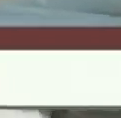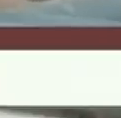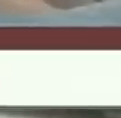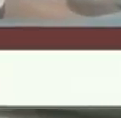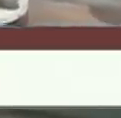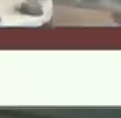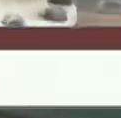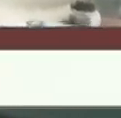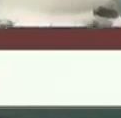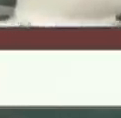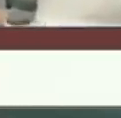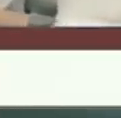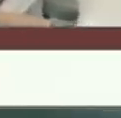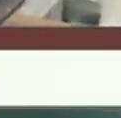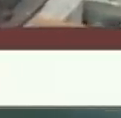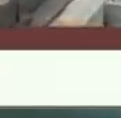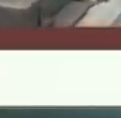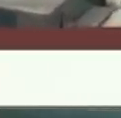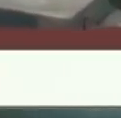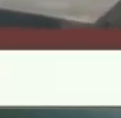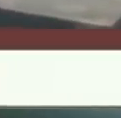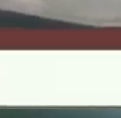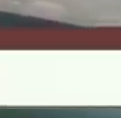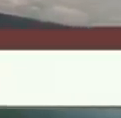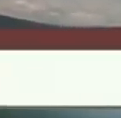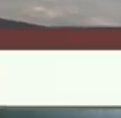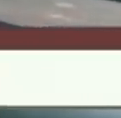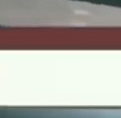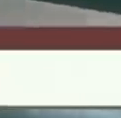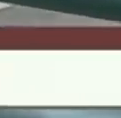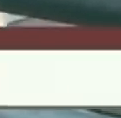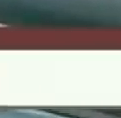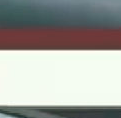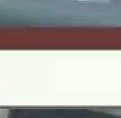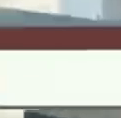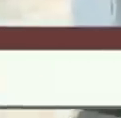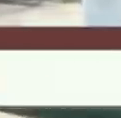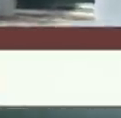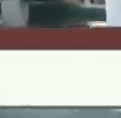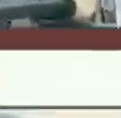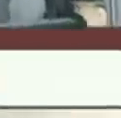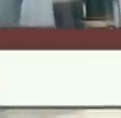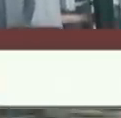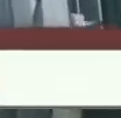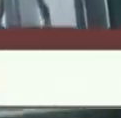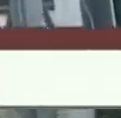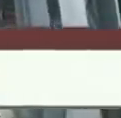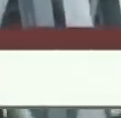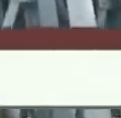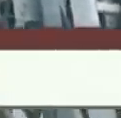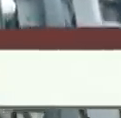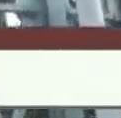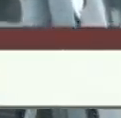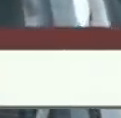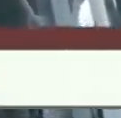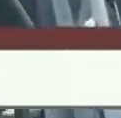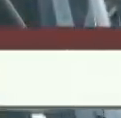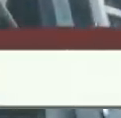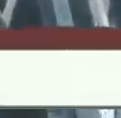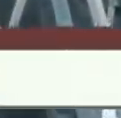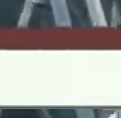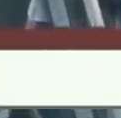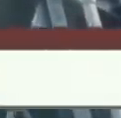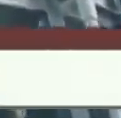Una vez pasa por el proceso de limpieza, el grano entra a lo que es la línea de cortado. Este proceso